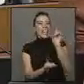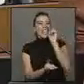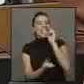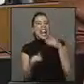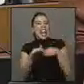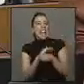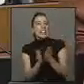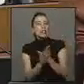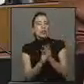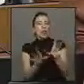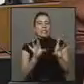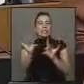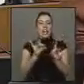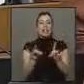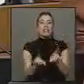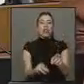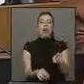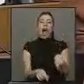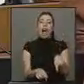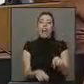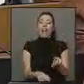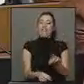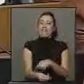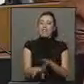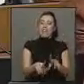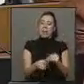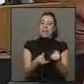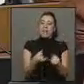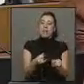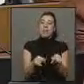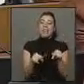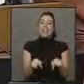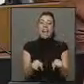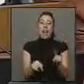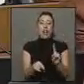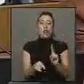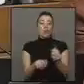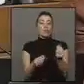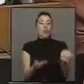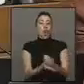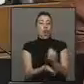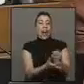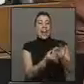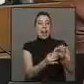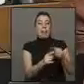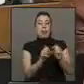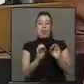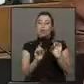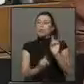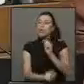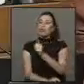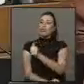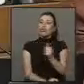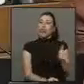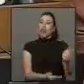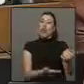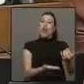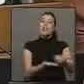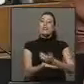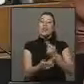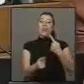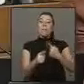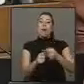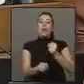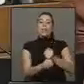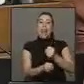los alumnos, dejando esa elección a las familias, y por último, que establece que ya no será legítimo el lucro en la educación, sino que solo la remuneración por el